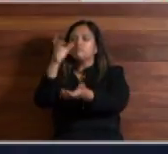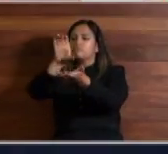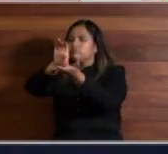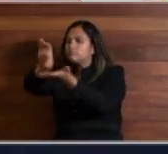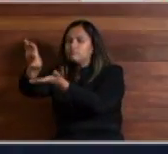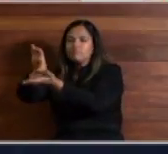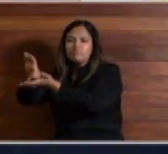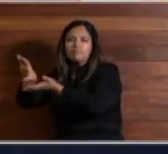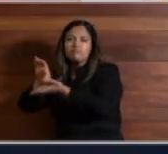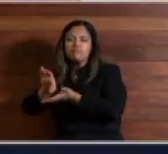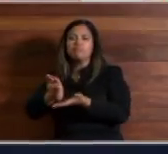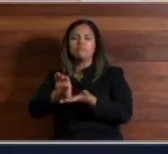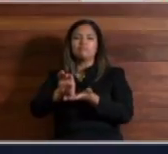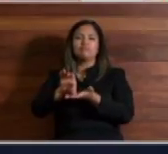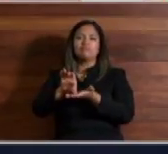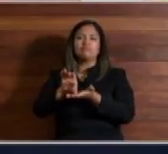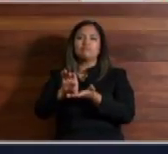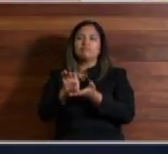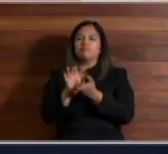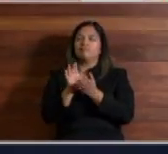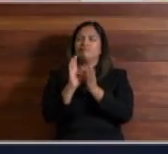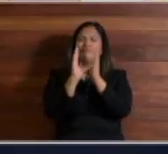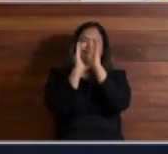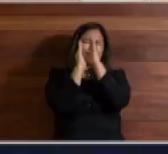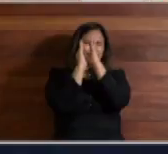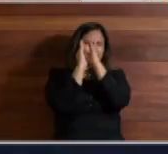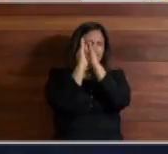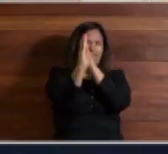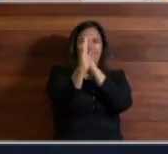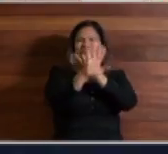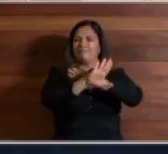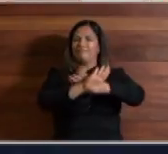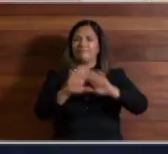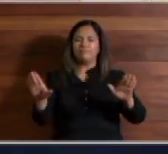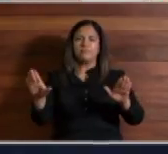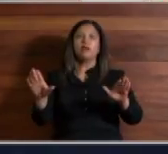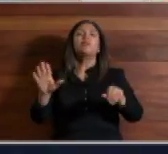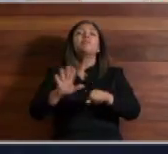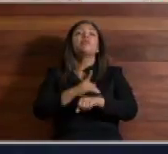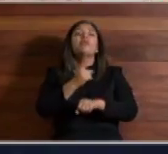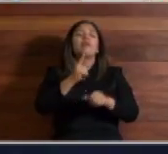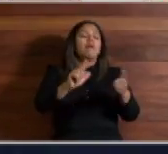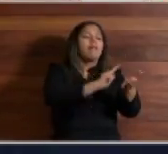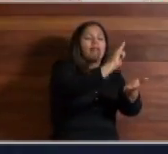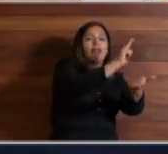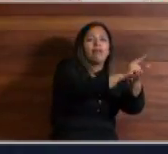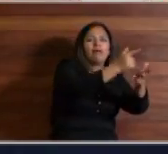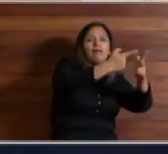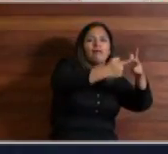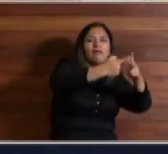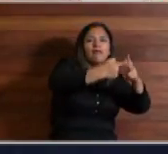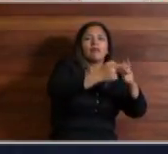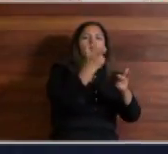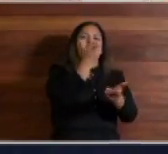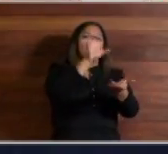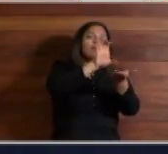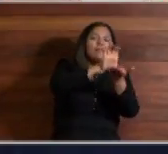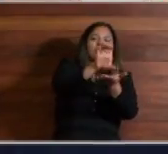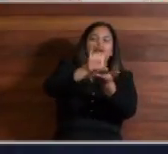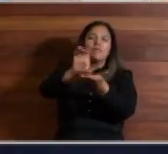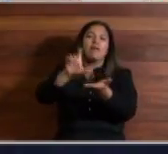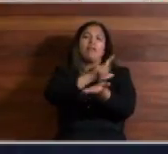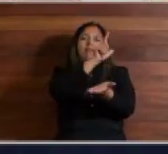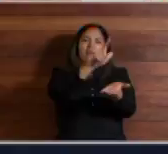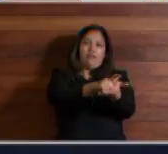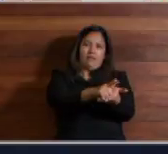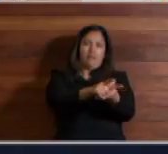presupuesto, es muy estrecho, cierto, por las normas, por la ley de contabilidad presupuestal, por la ley